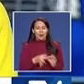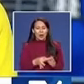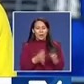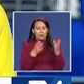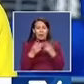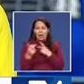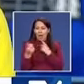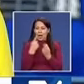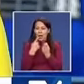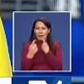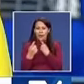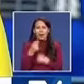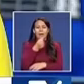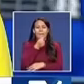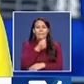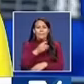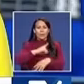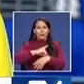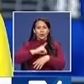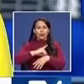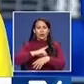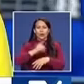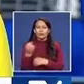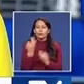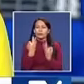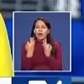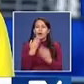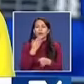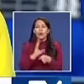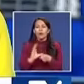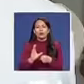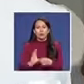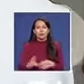tema, quien nos comenta las medidas que debemos tomar.